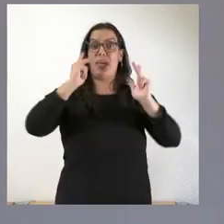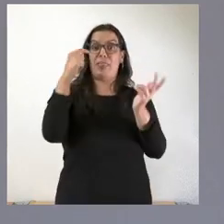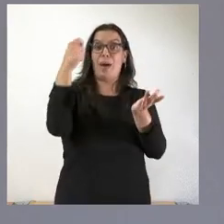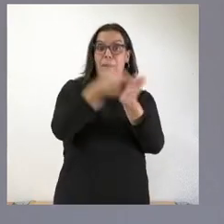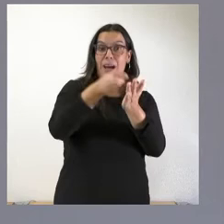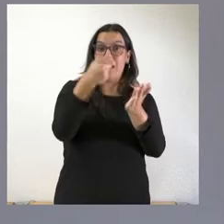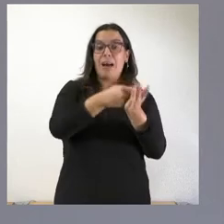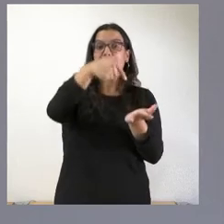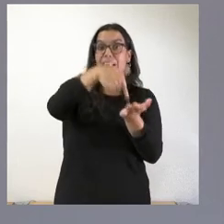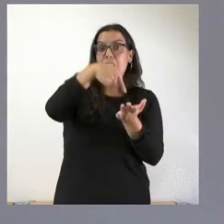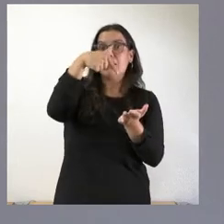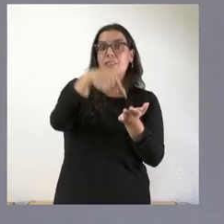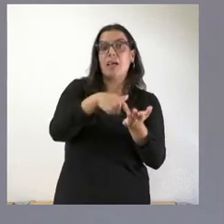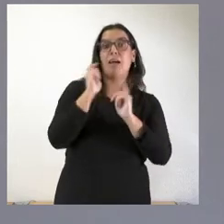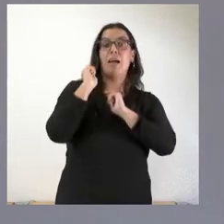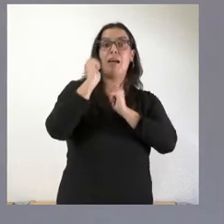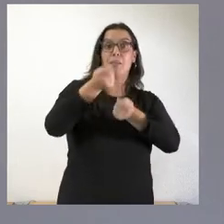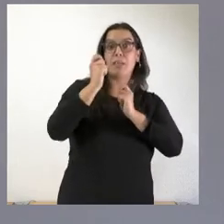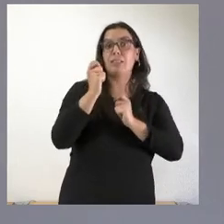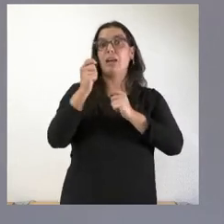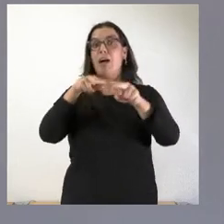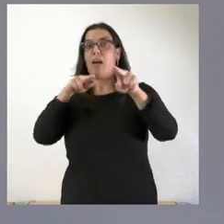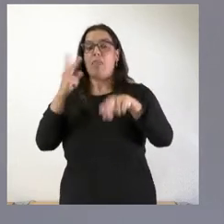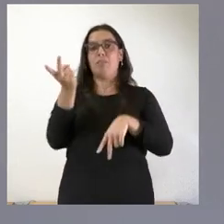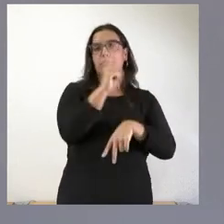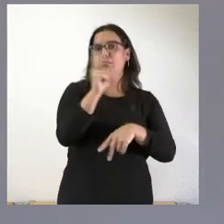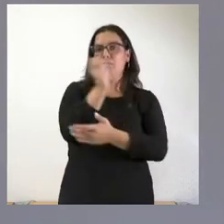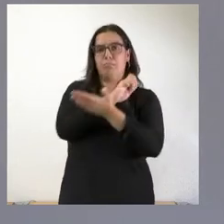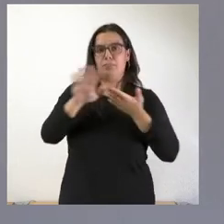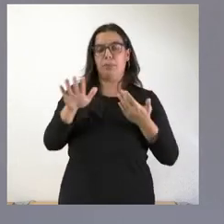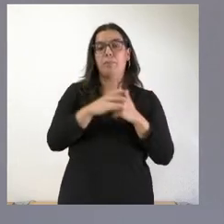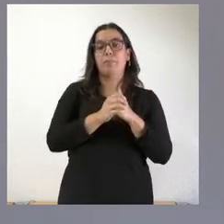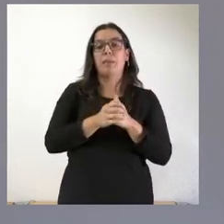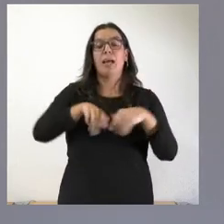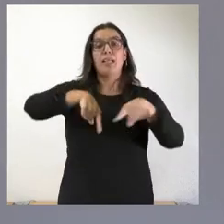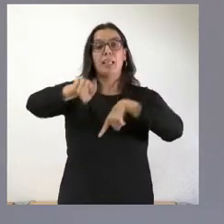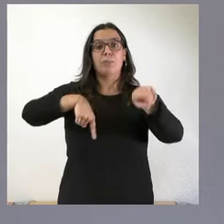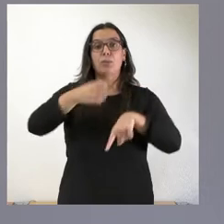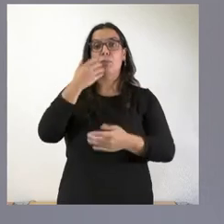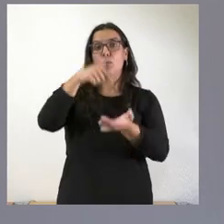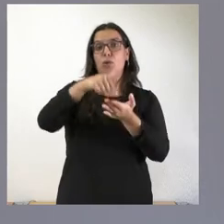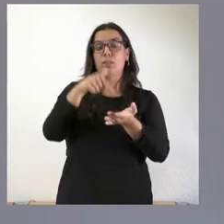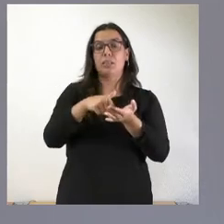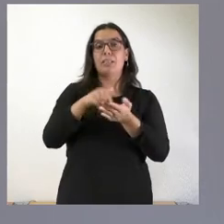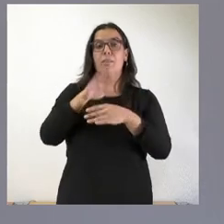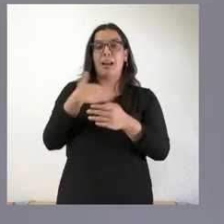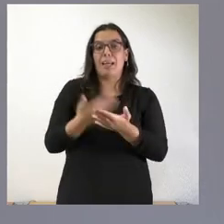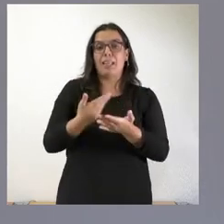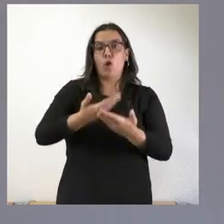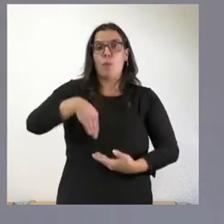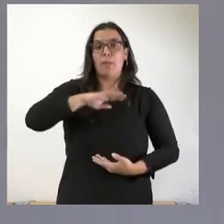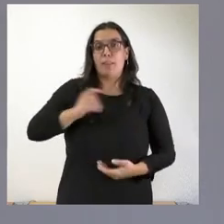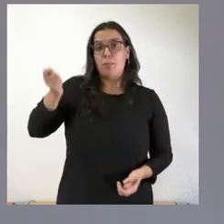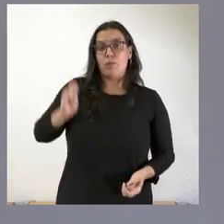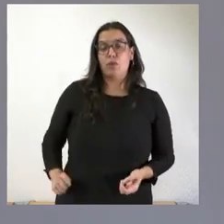de caza y pesca. En el ámbito de las tasas, se bonifican las tasas de transporte, de acreditación de competencias profesionales, por la expedición